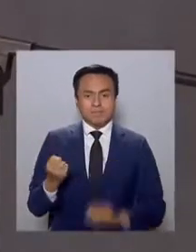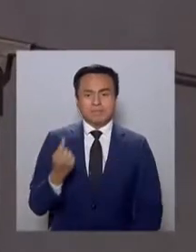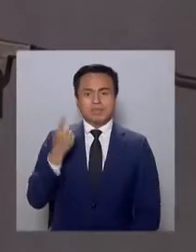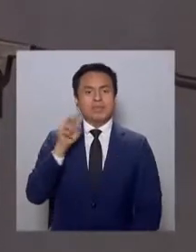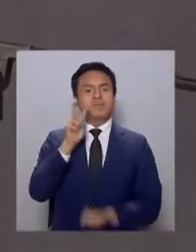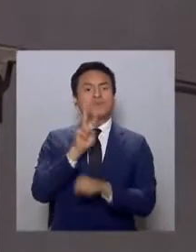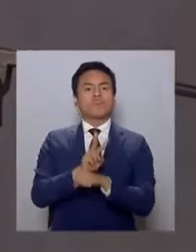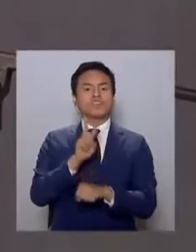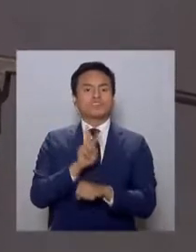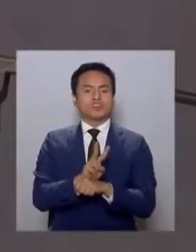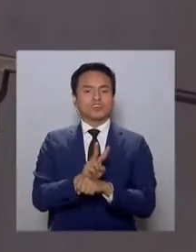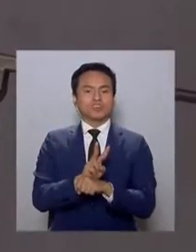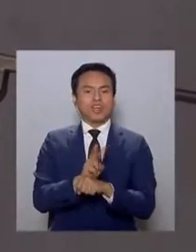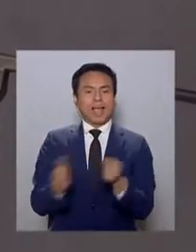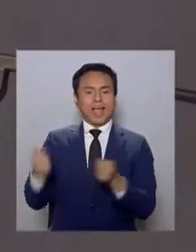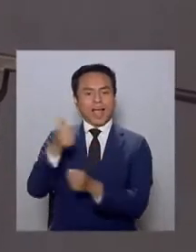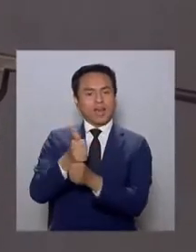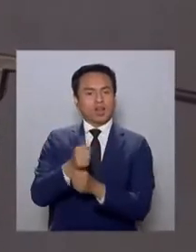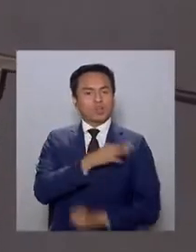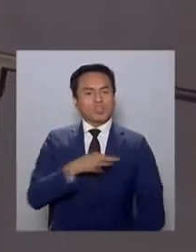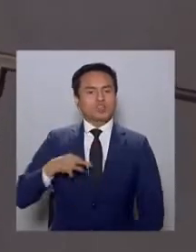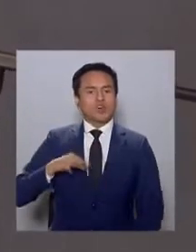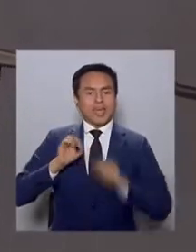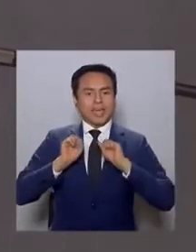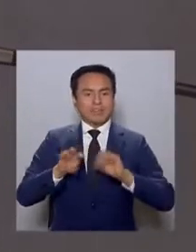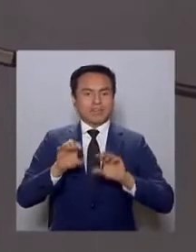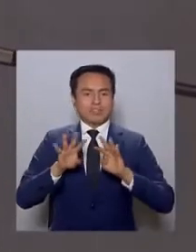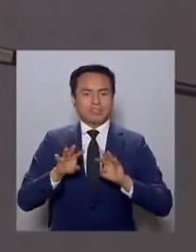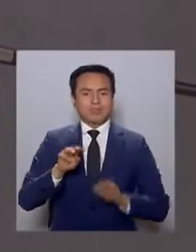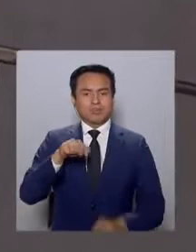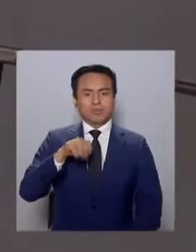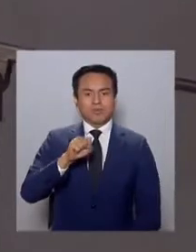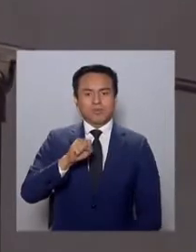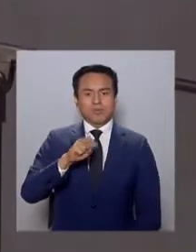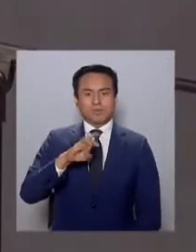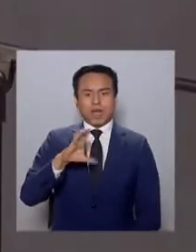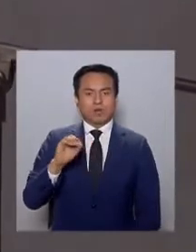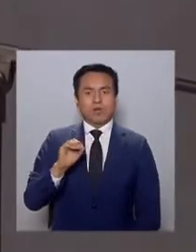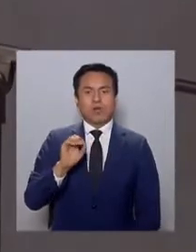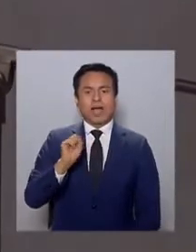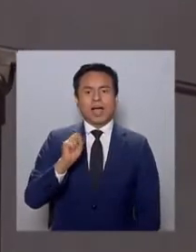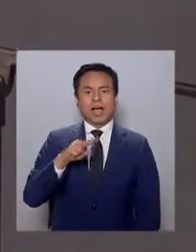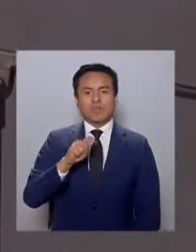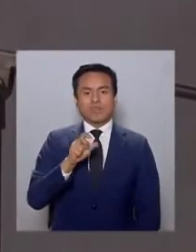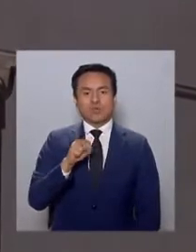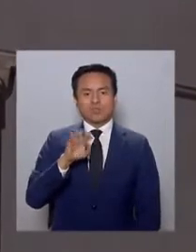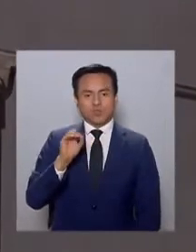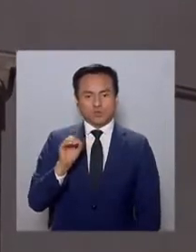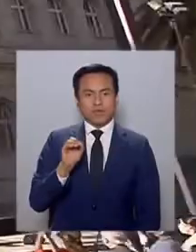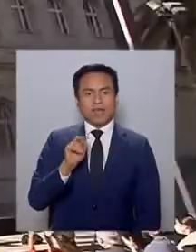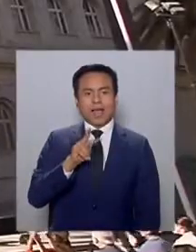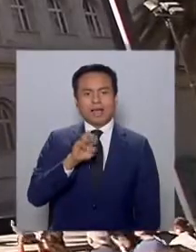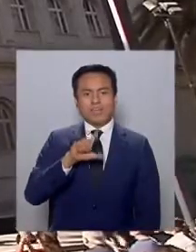primer profesor que va a estar en el cargo de ministro de Educación, don Marco Antonio Ávila Labanal.